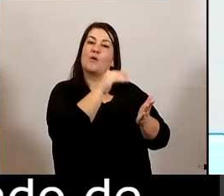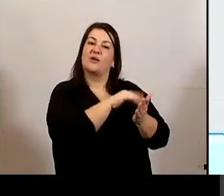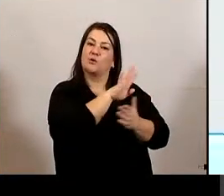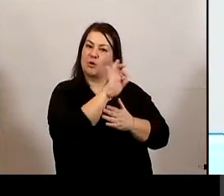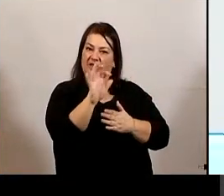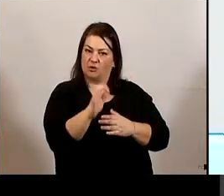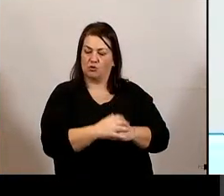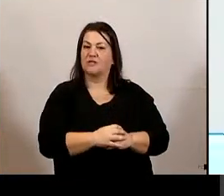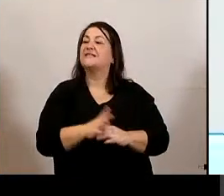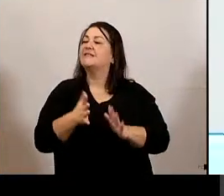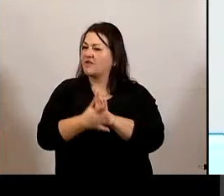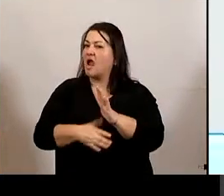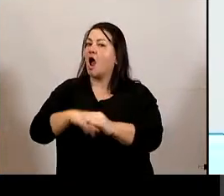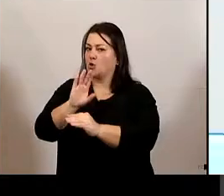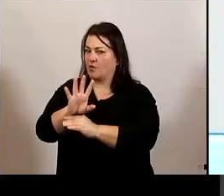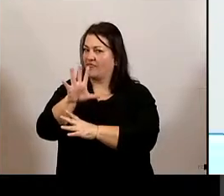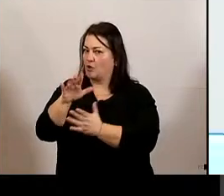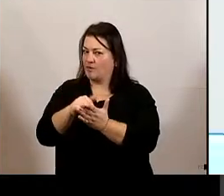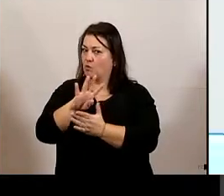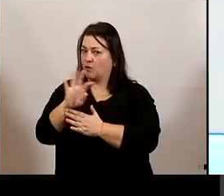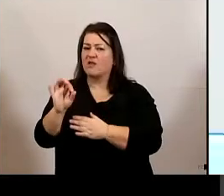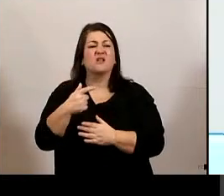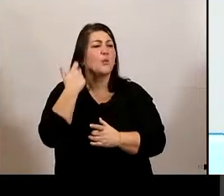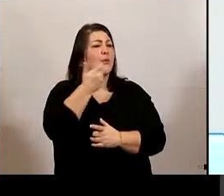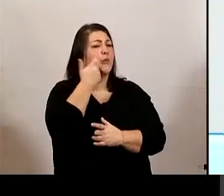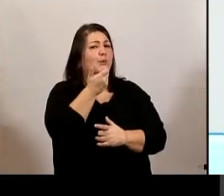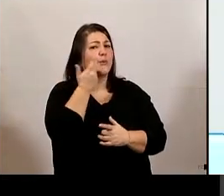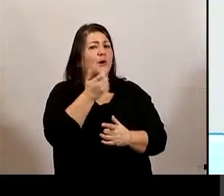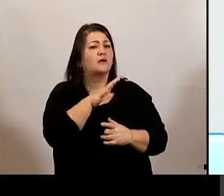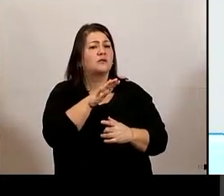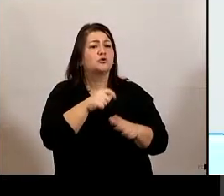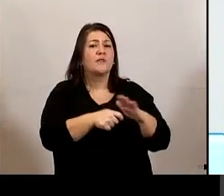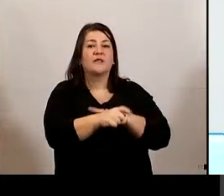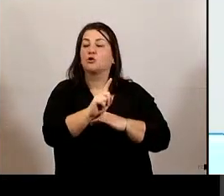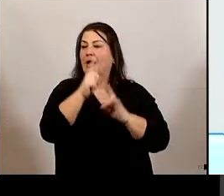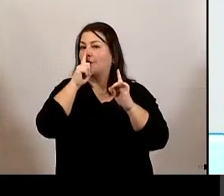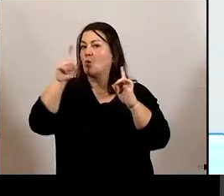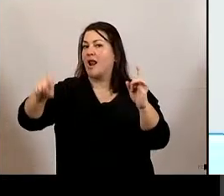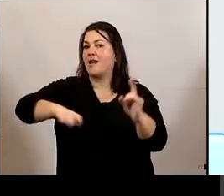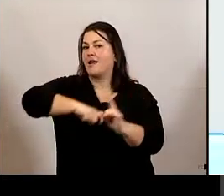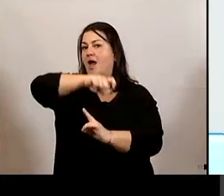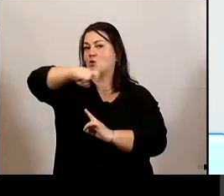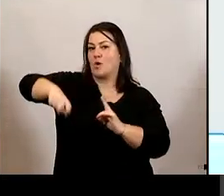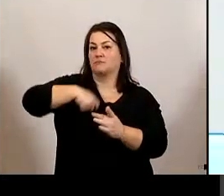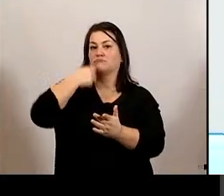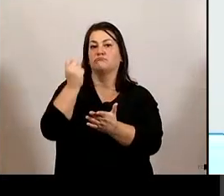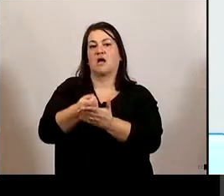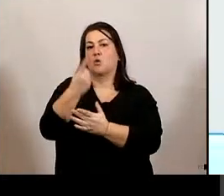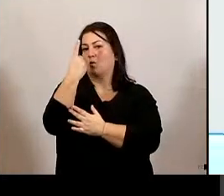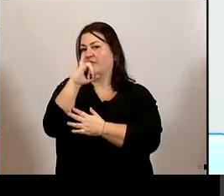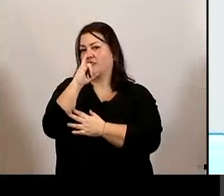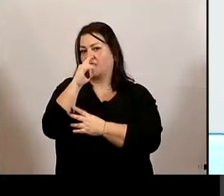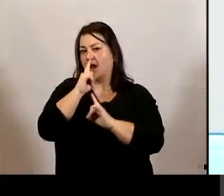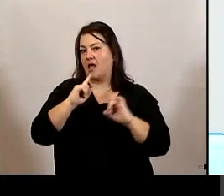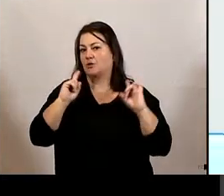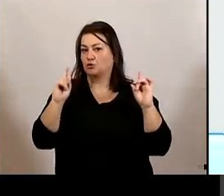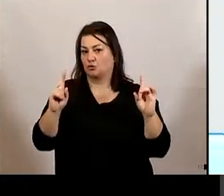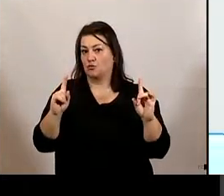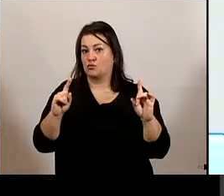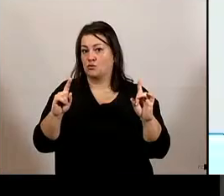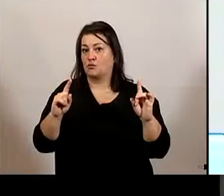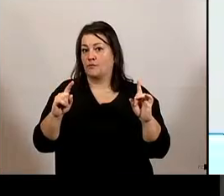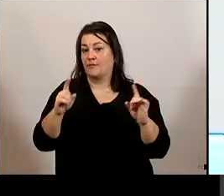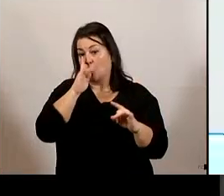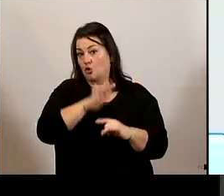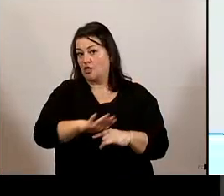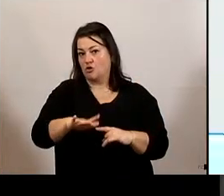euros. Sí, es una ayuda de 5.400. ¿Durante cuánto tiempo la podrían recibir? Son anuales, se pagan de una vez al año y para estos niños y